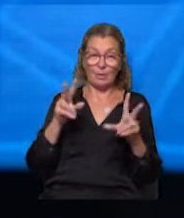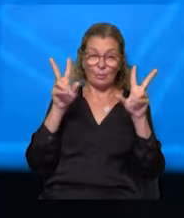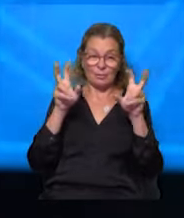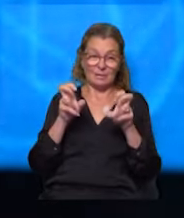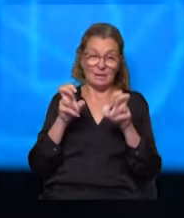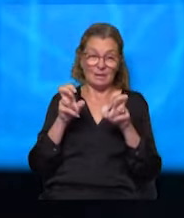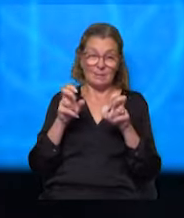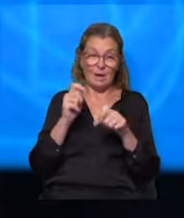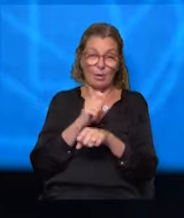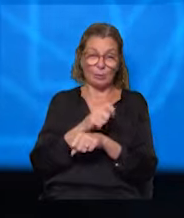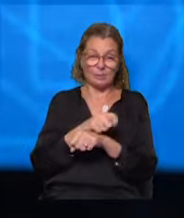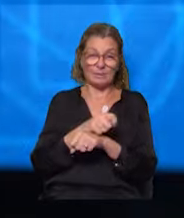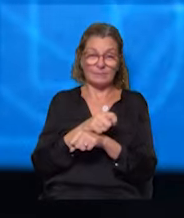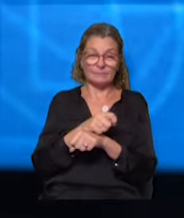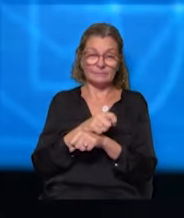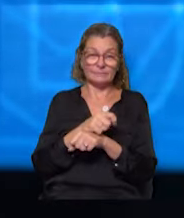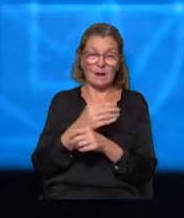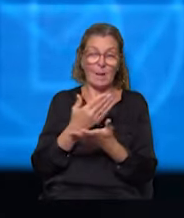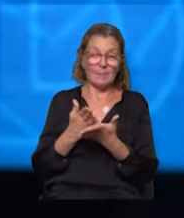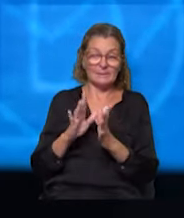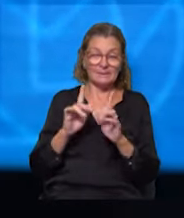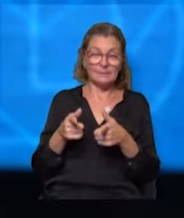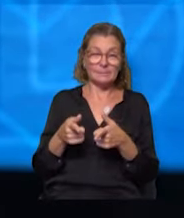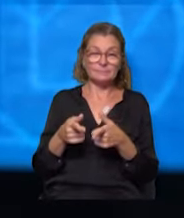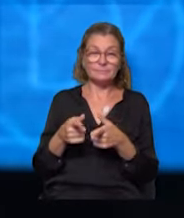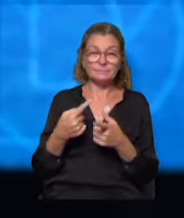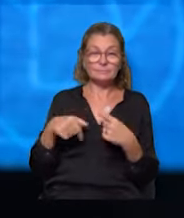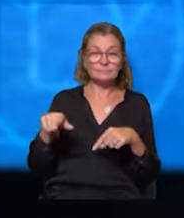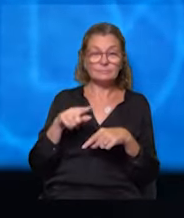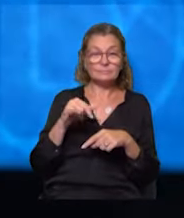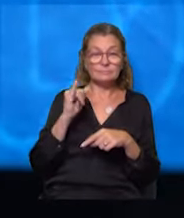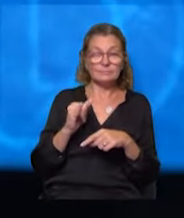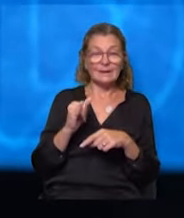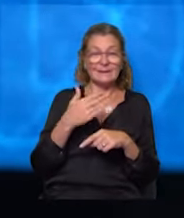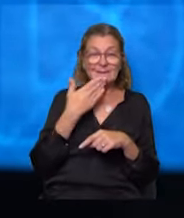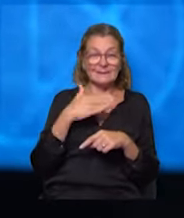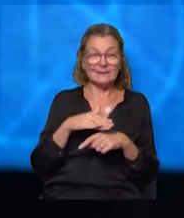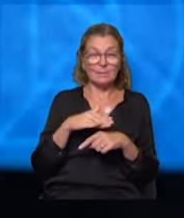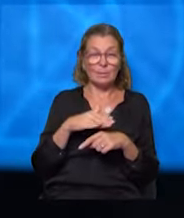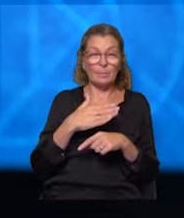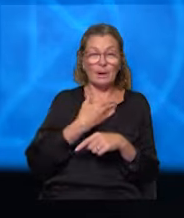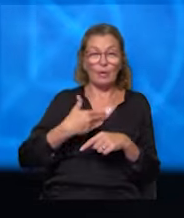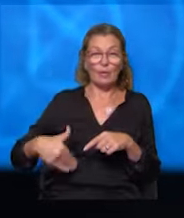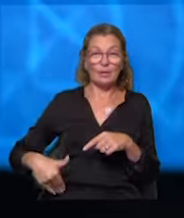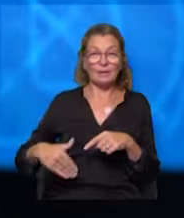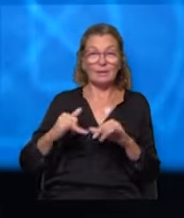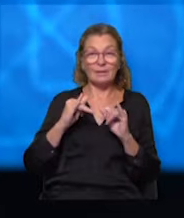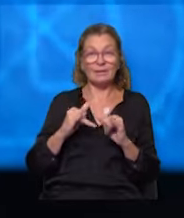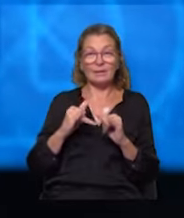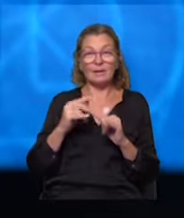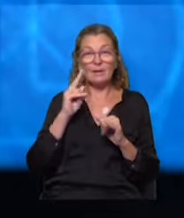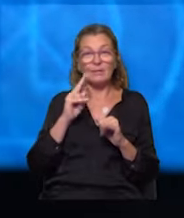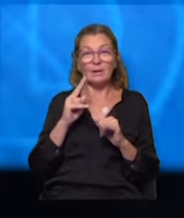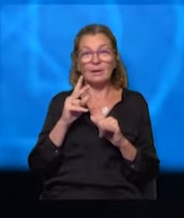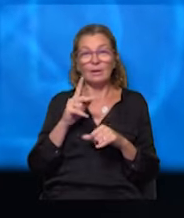de de Justicia por otro lado eh Nosotros sí entendemos que para gobernar hay que manejar los